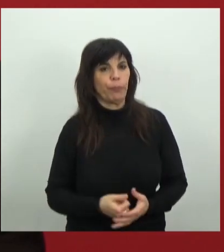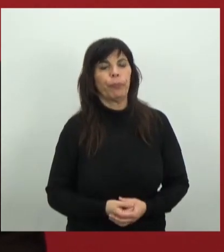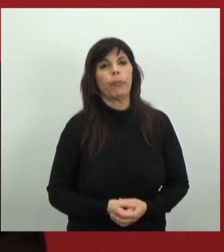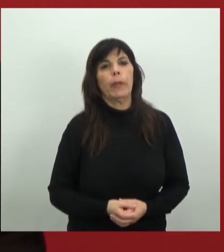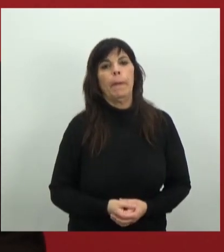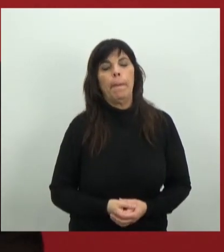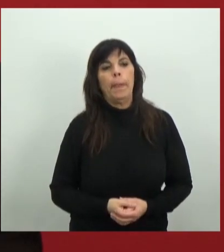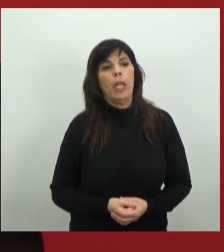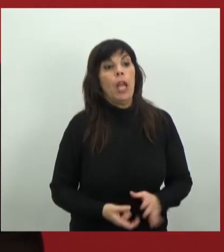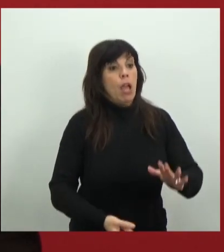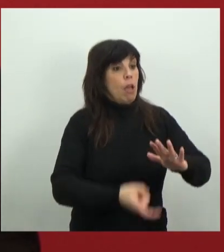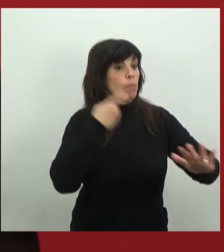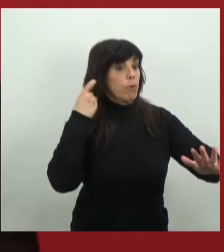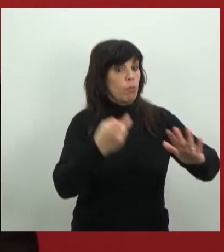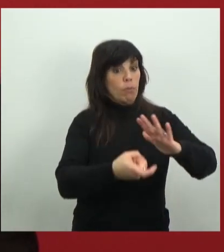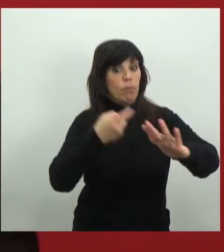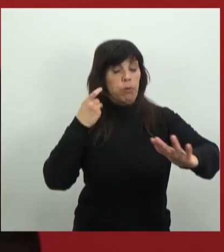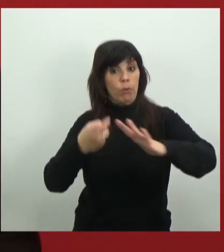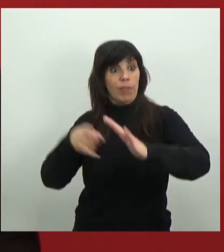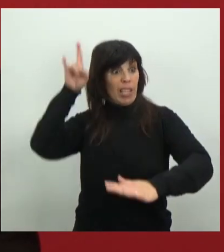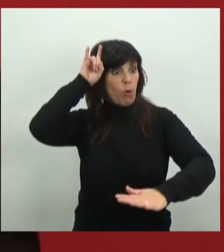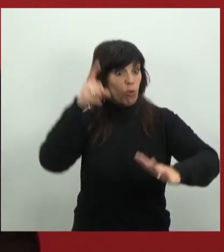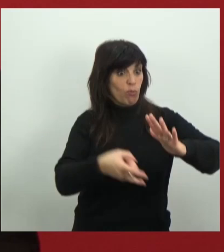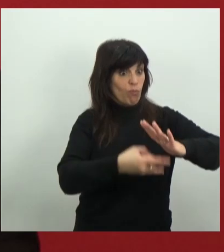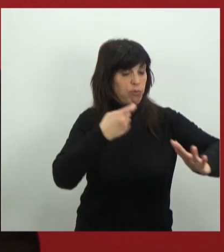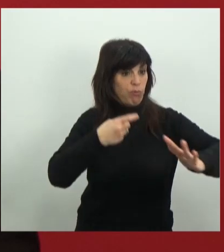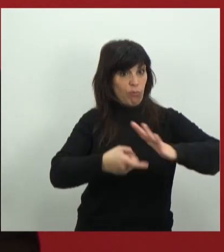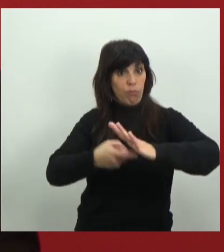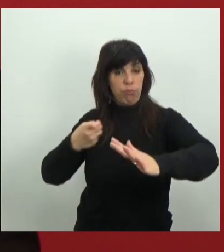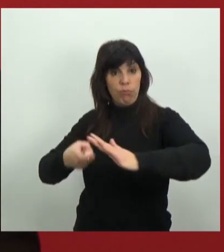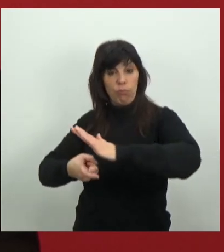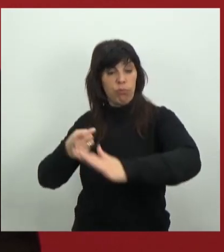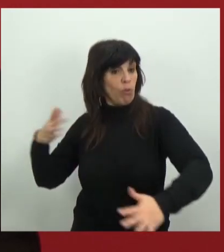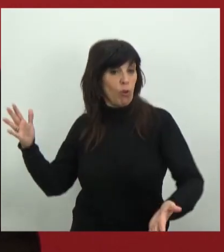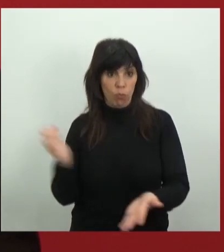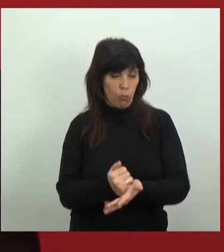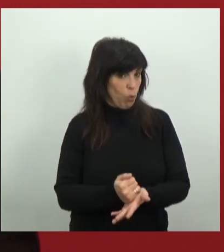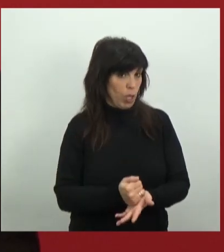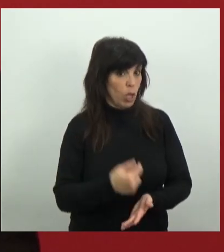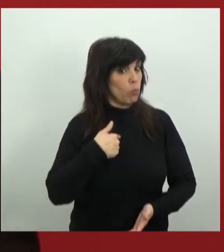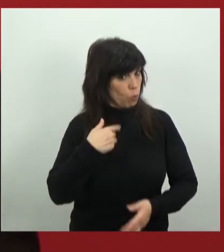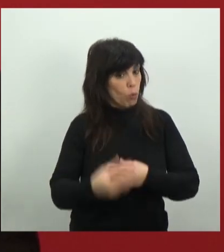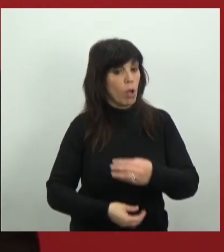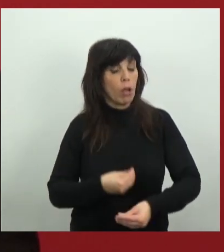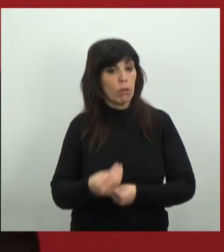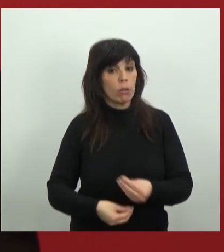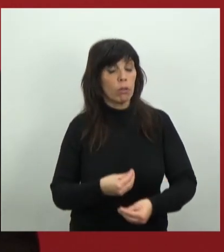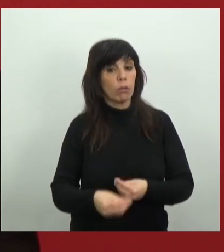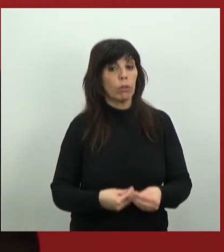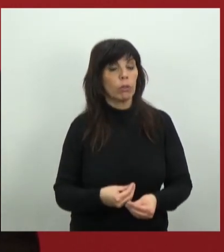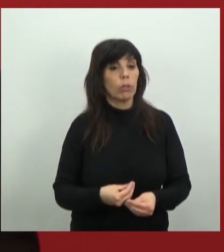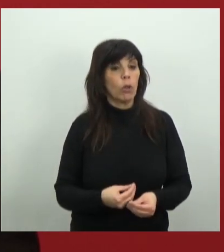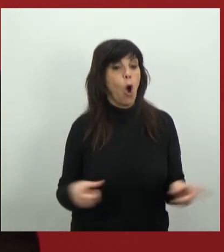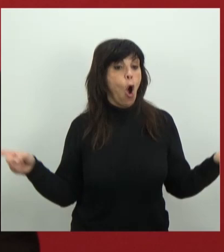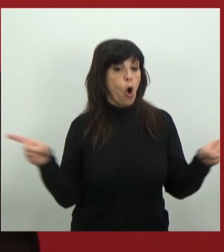Todas las liberaciones, todas, todas, hasta hoy que he hecho, son